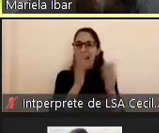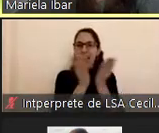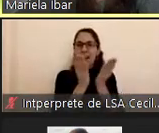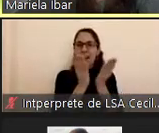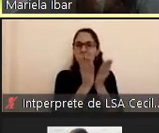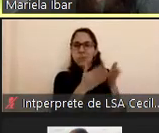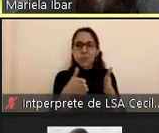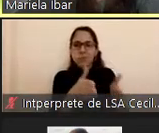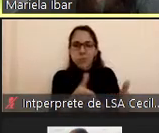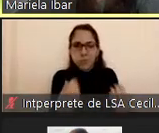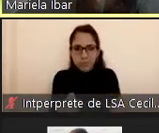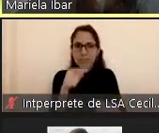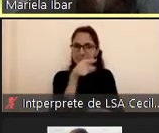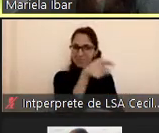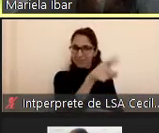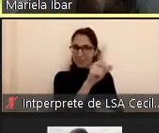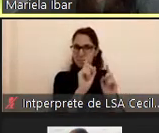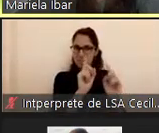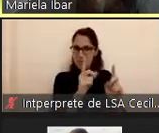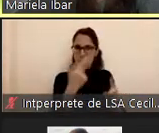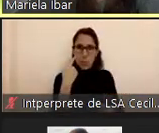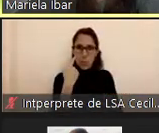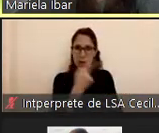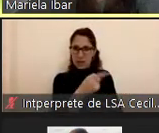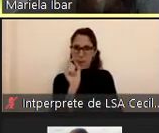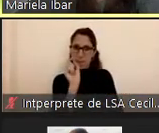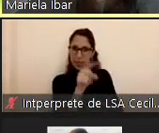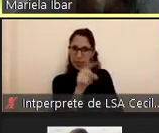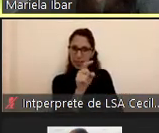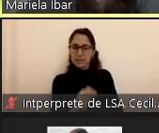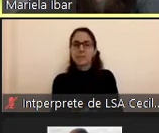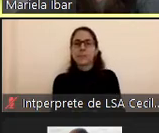es este documento,